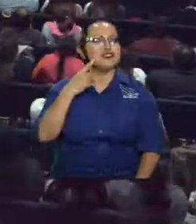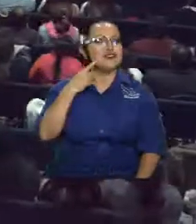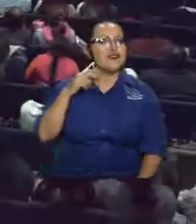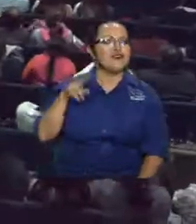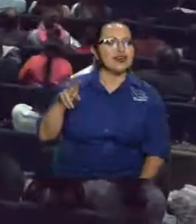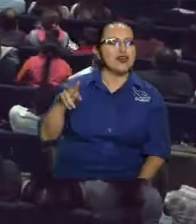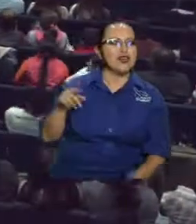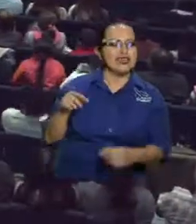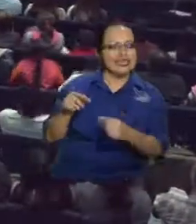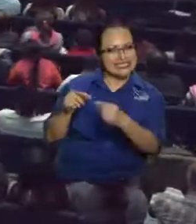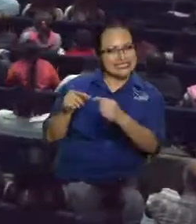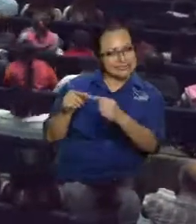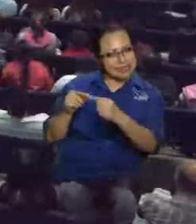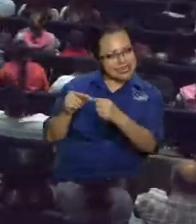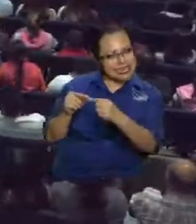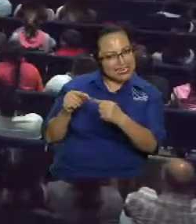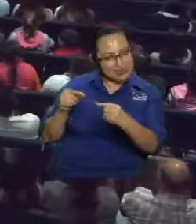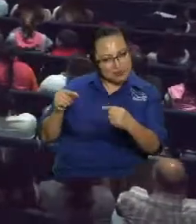ese.